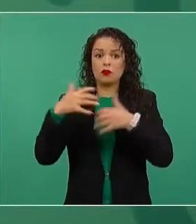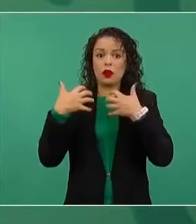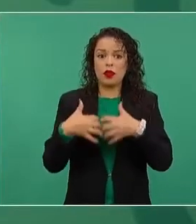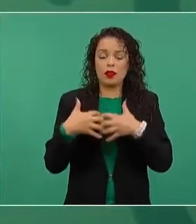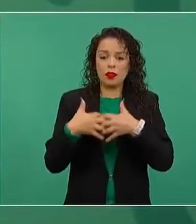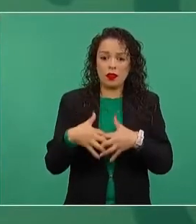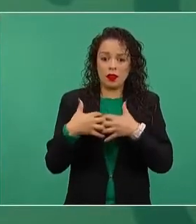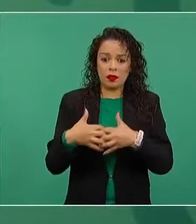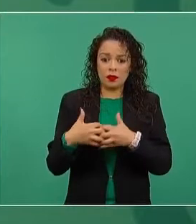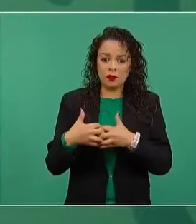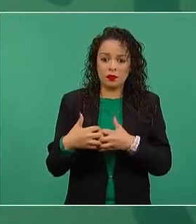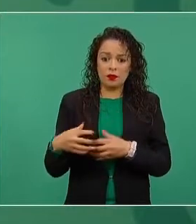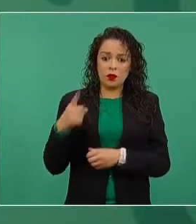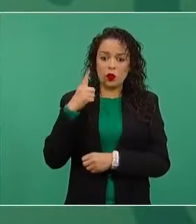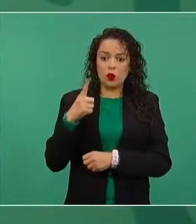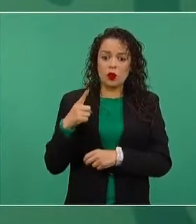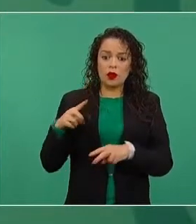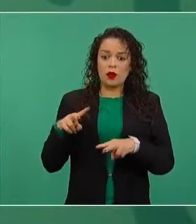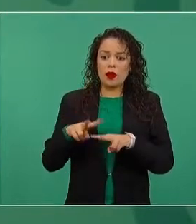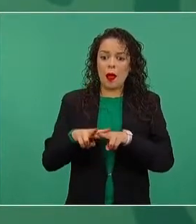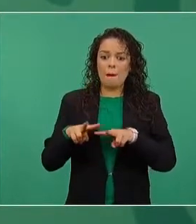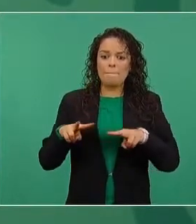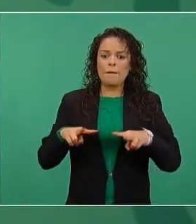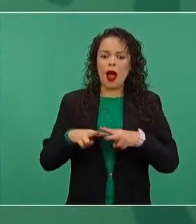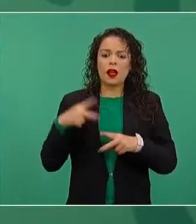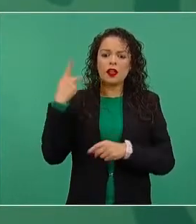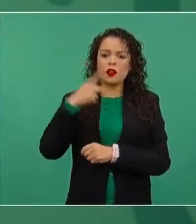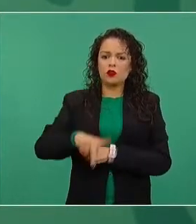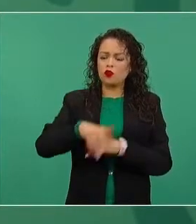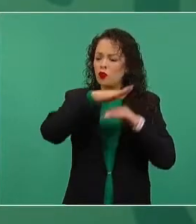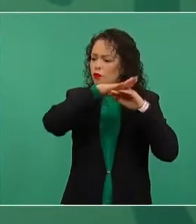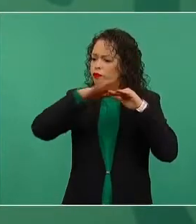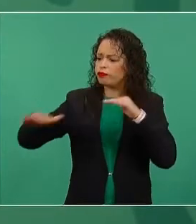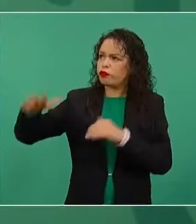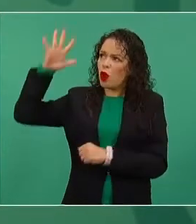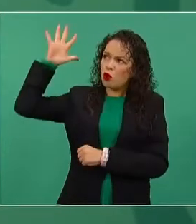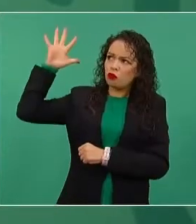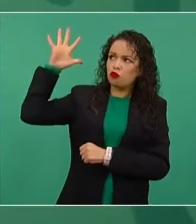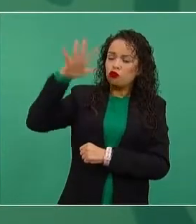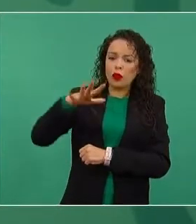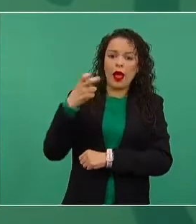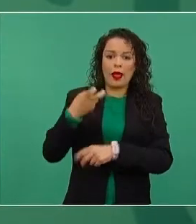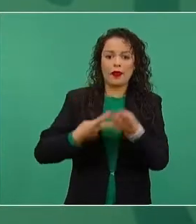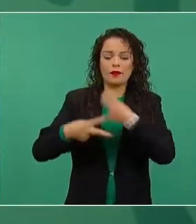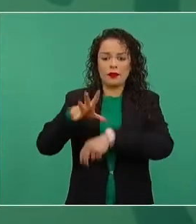un parque de energía solar en